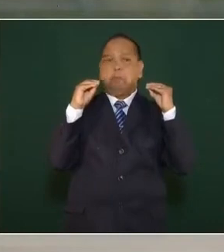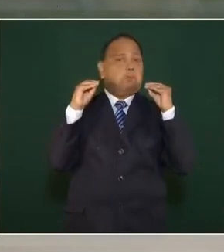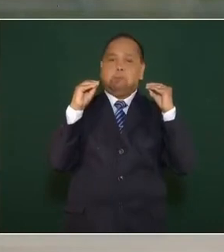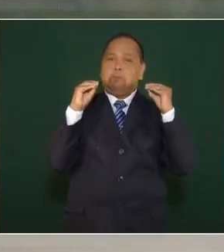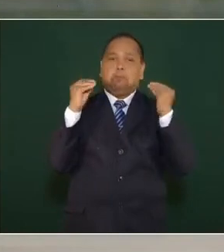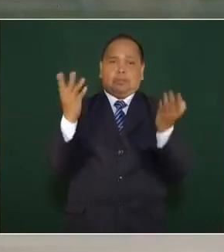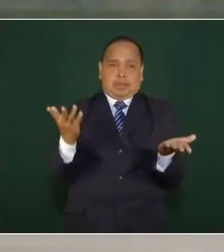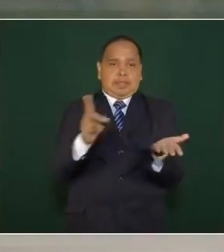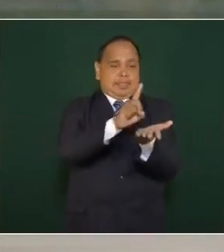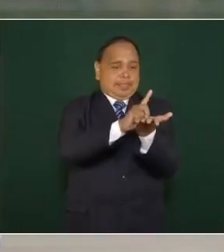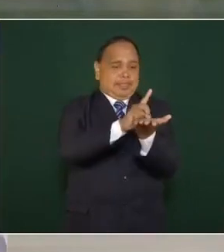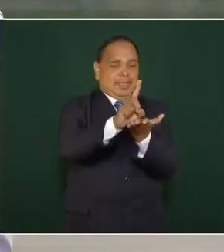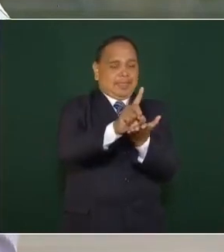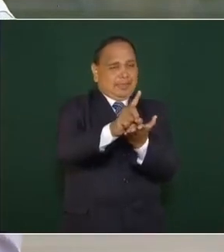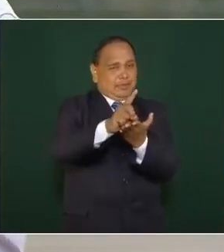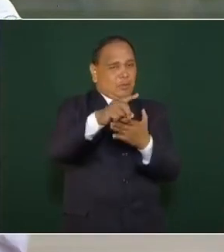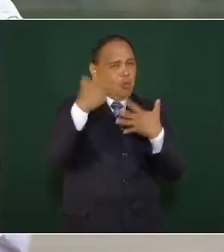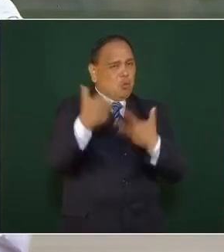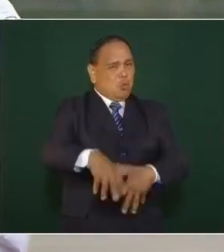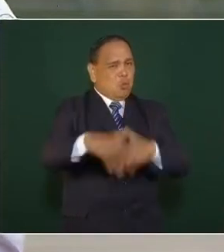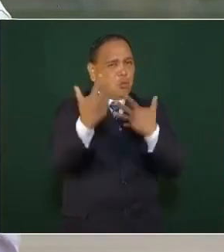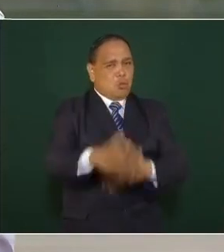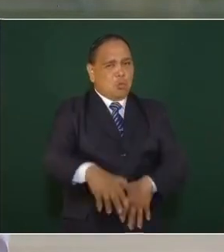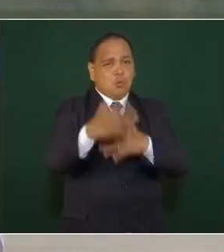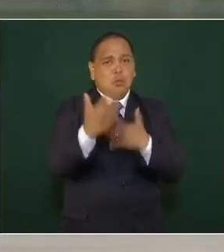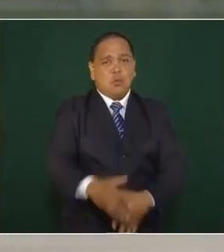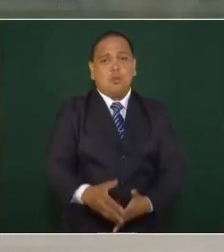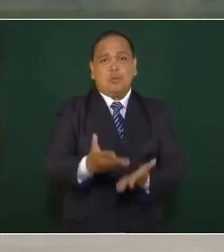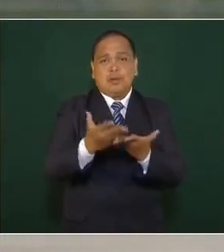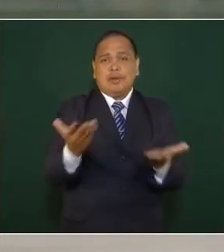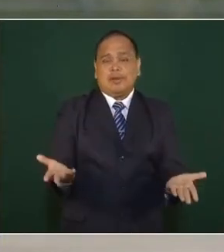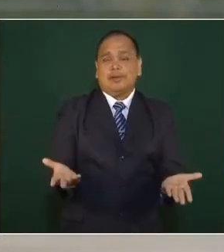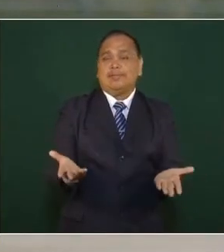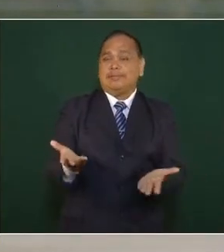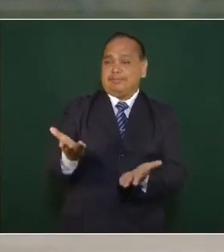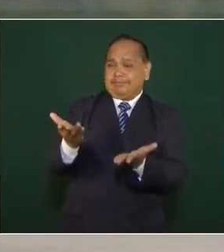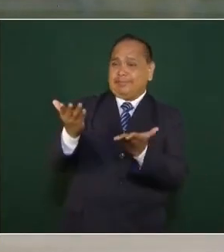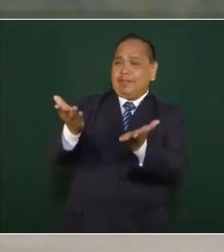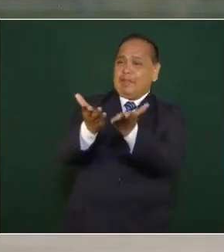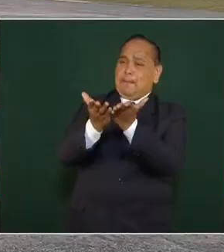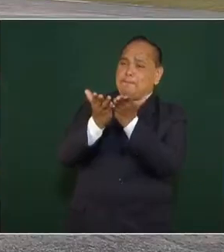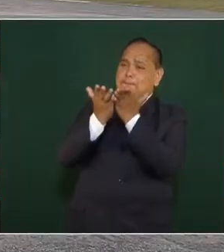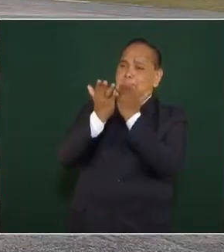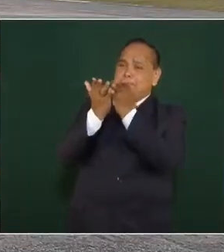ante el hecho histórico de que el barco, el Granma,